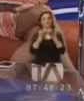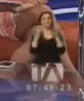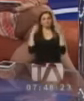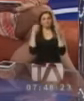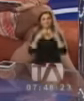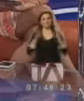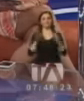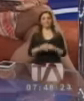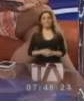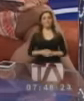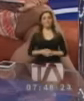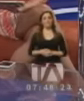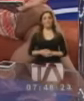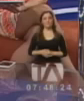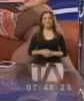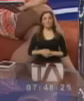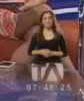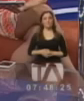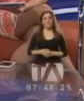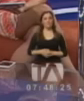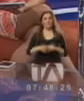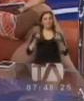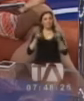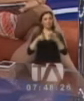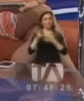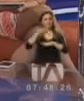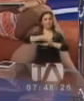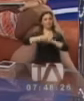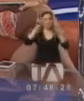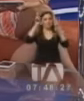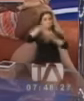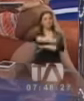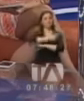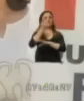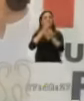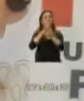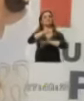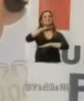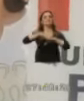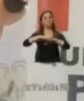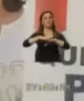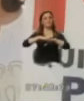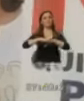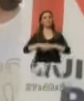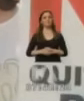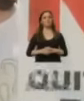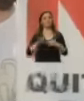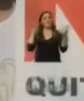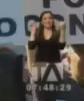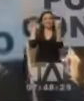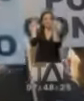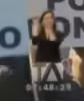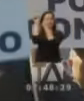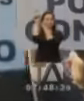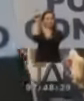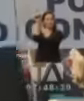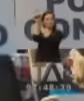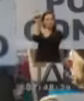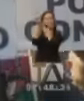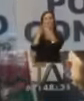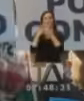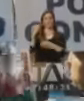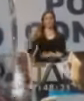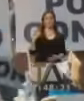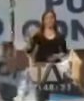pausa en la información, pero antes... Luego de la pausa con nuestro tema del día, hablaremos sobre los quitocables. Una protesta